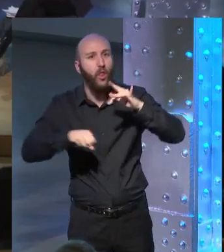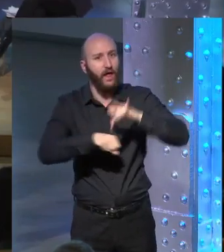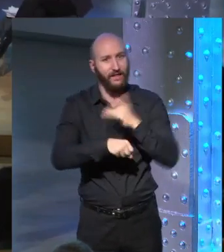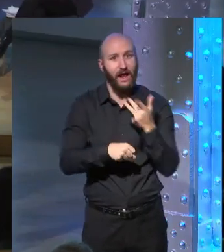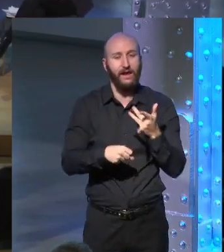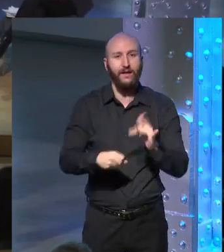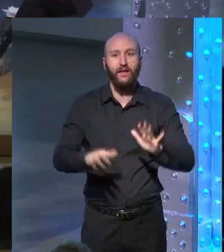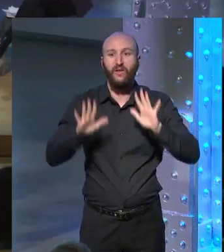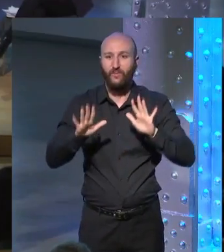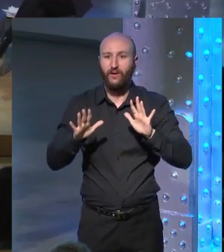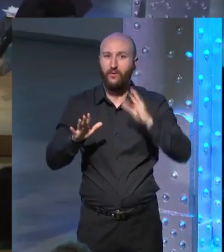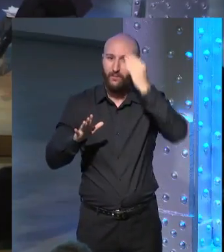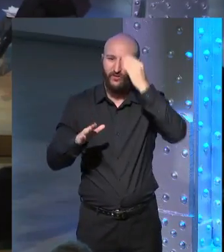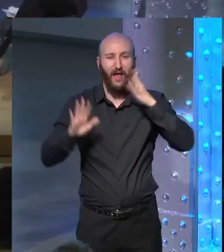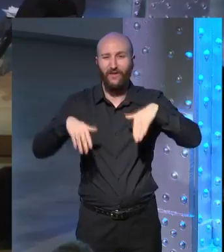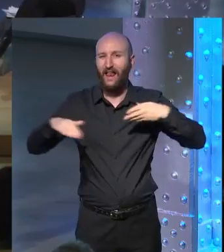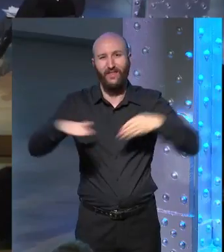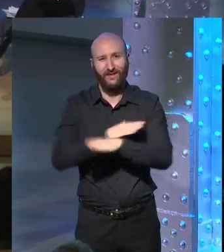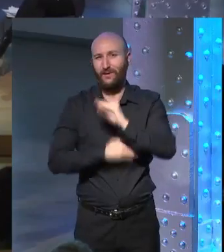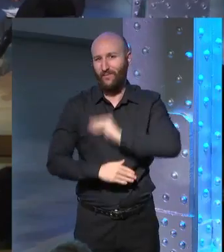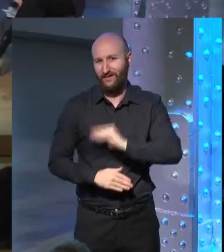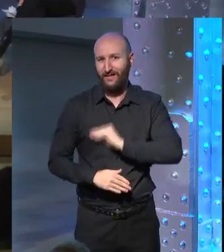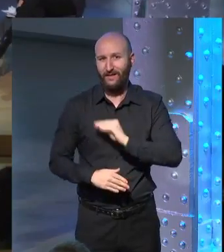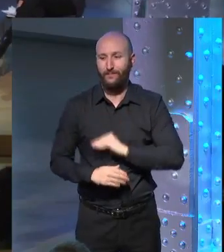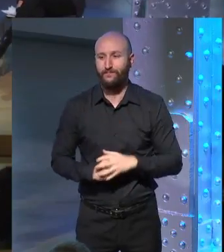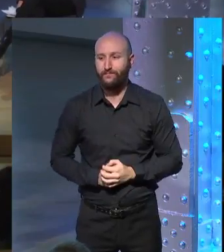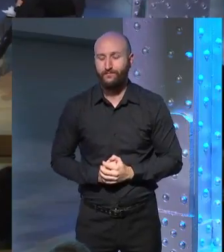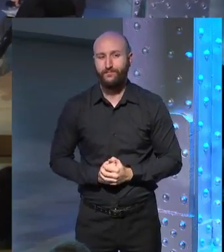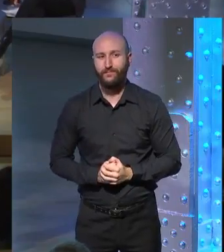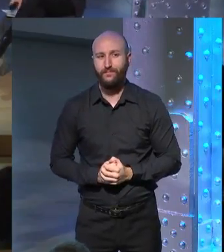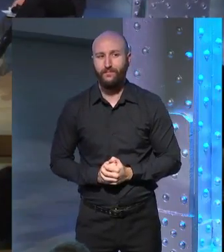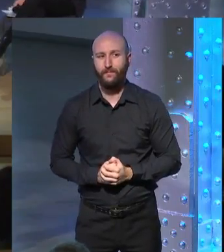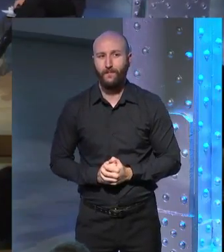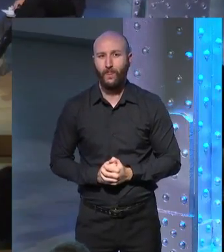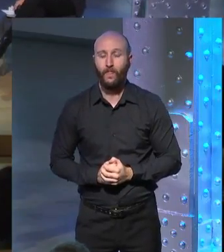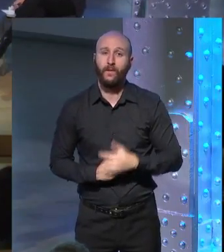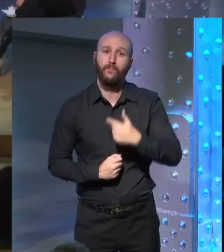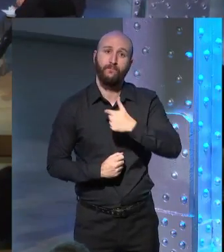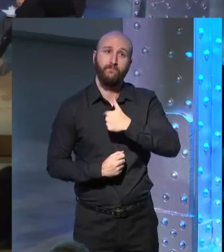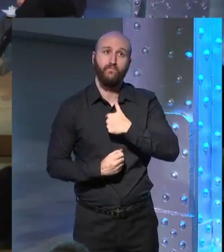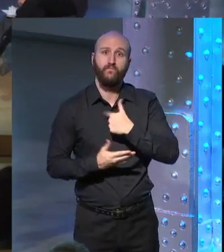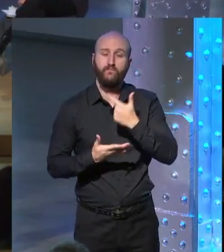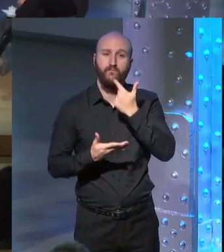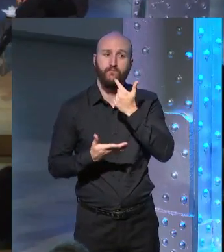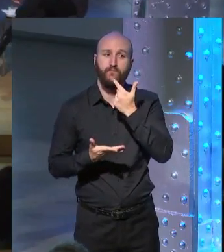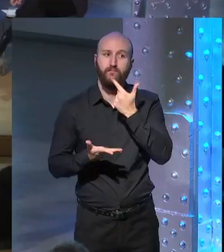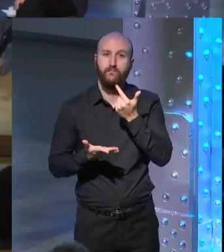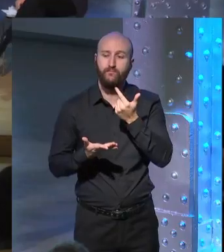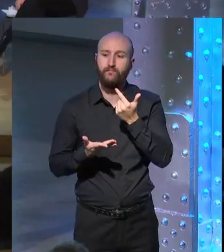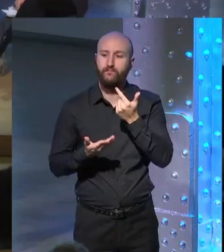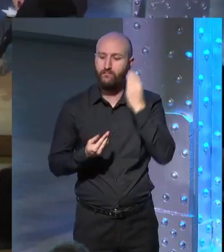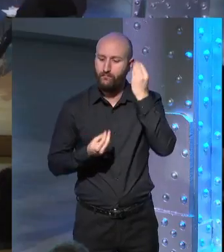pero en este caso es mucho más accesible porque lo tienen, como dice Mariana, en el bolsillo. Y entonces yo estoy aquí en esta mesa